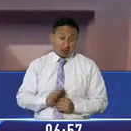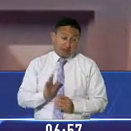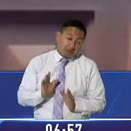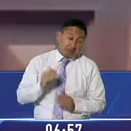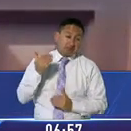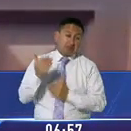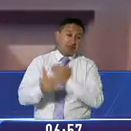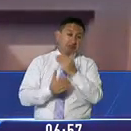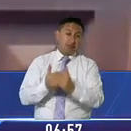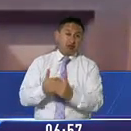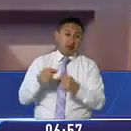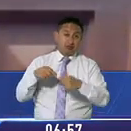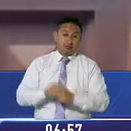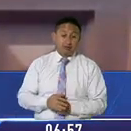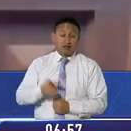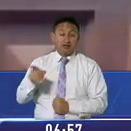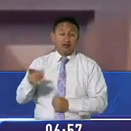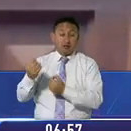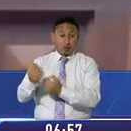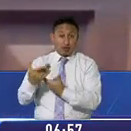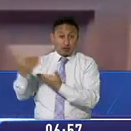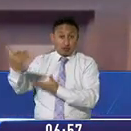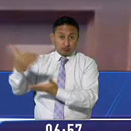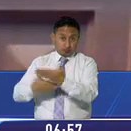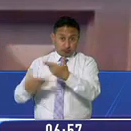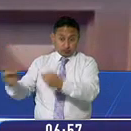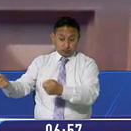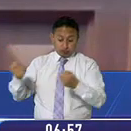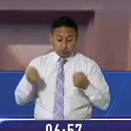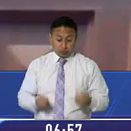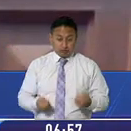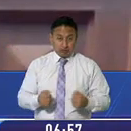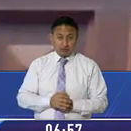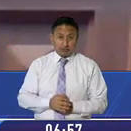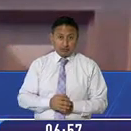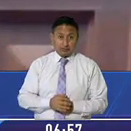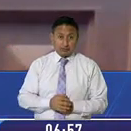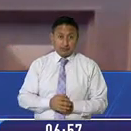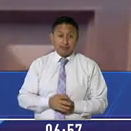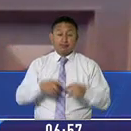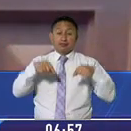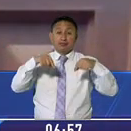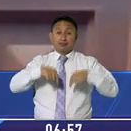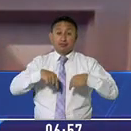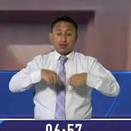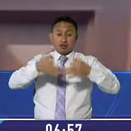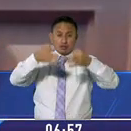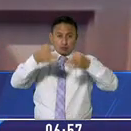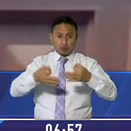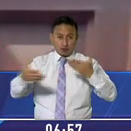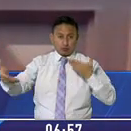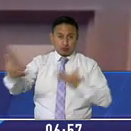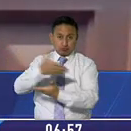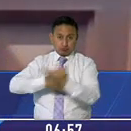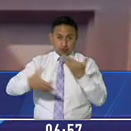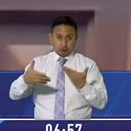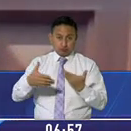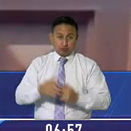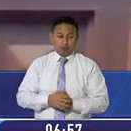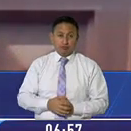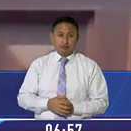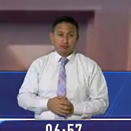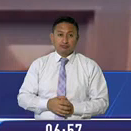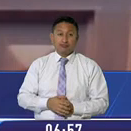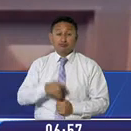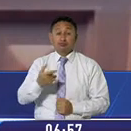la entrega de esa información dentro de los canales correspondientes a la